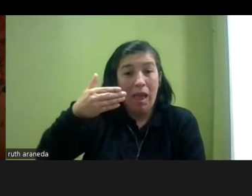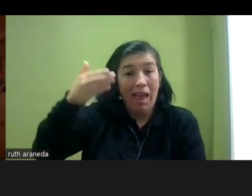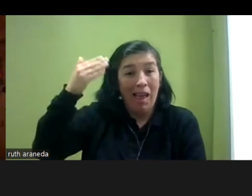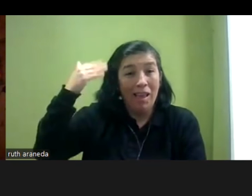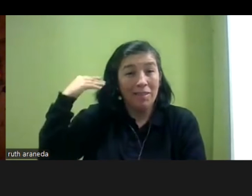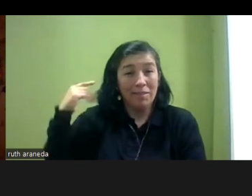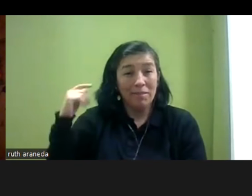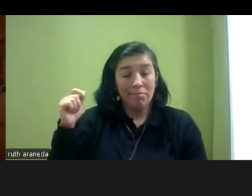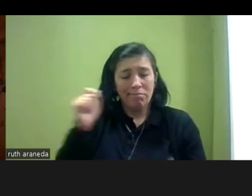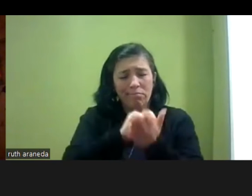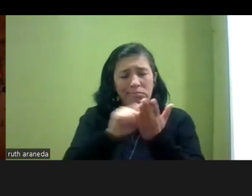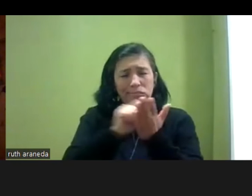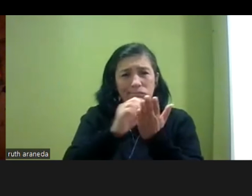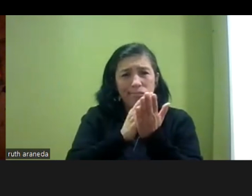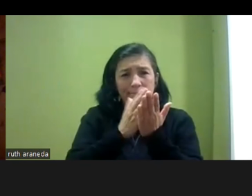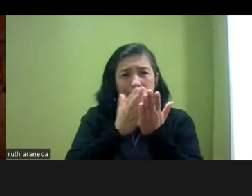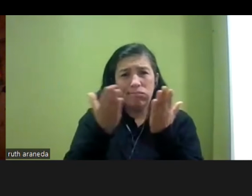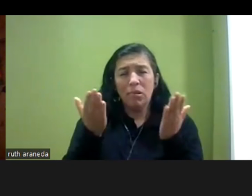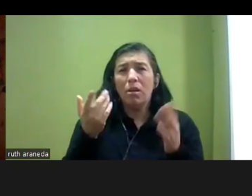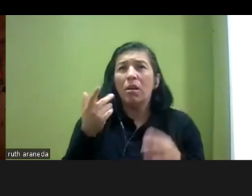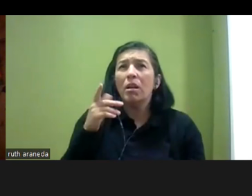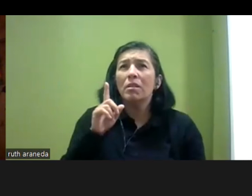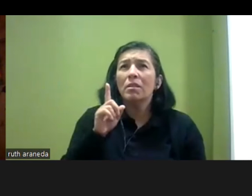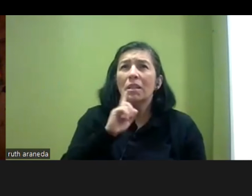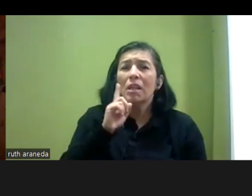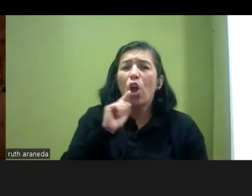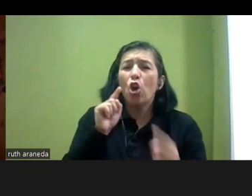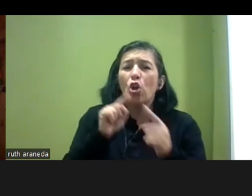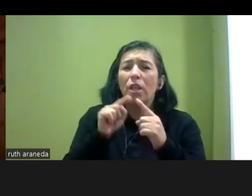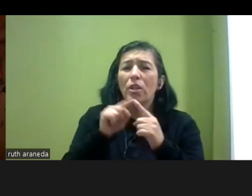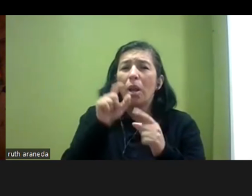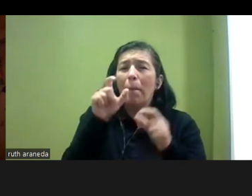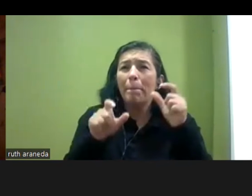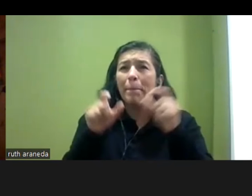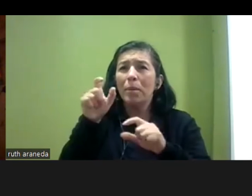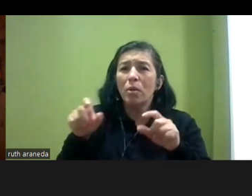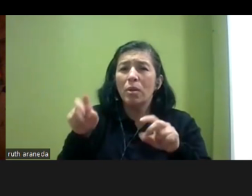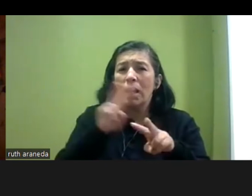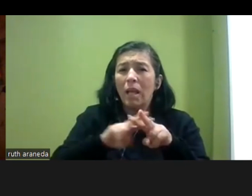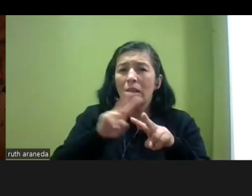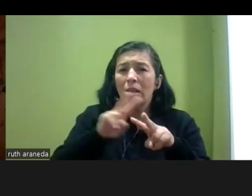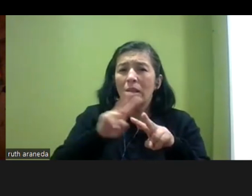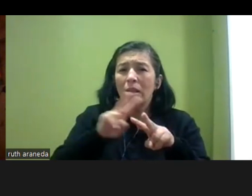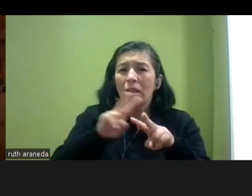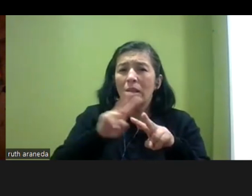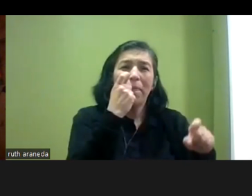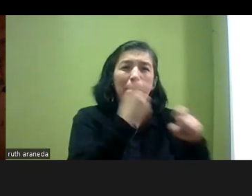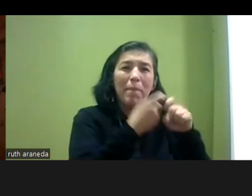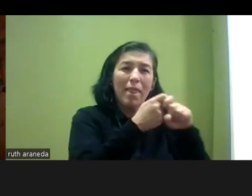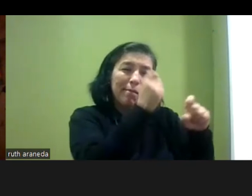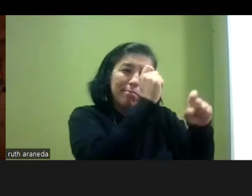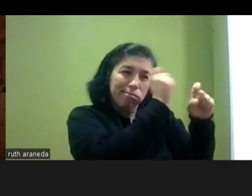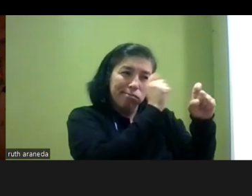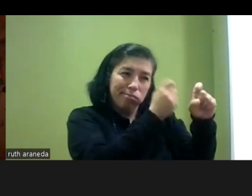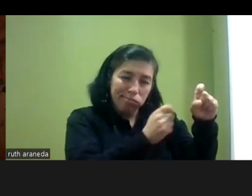tal vez los últimos contactos con personas realizando petroglifos y pictografías?